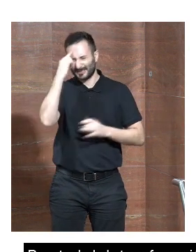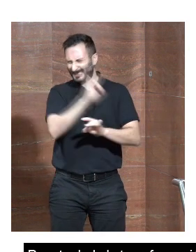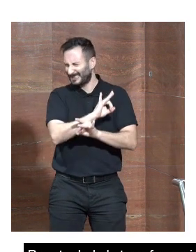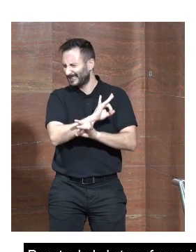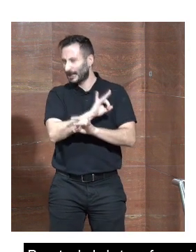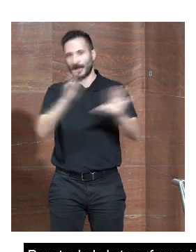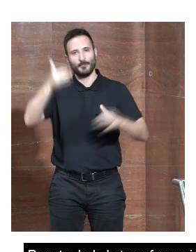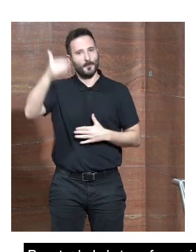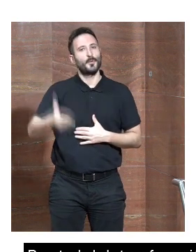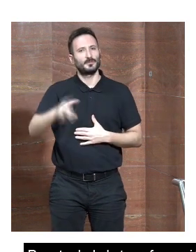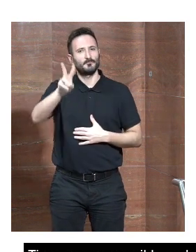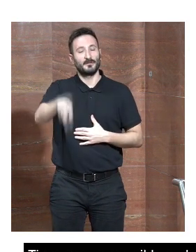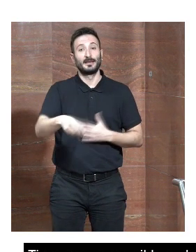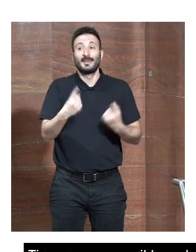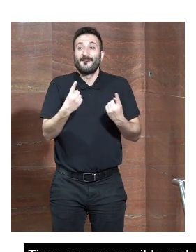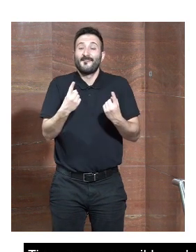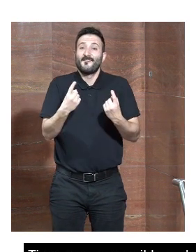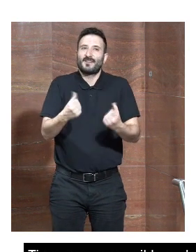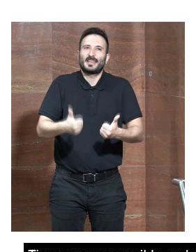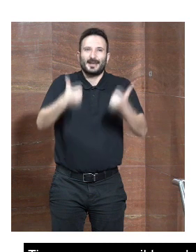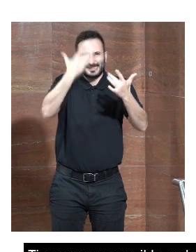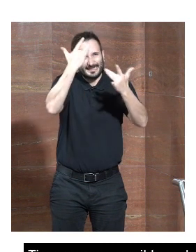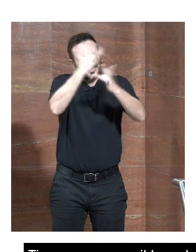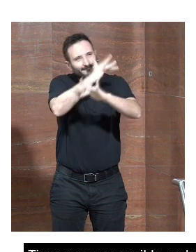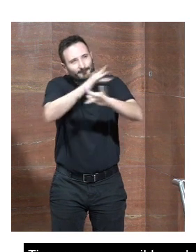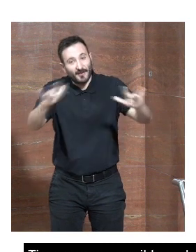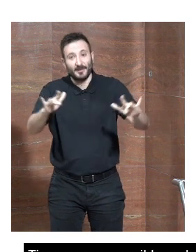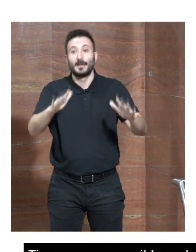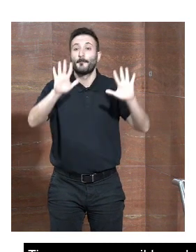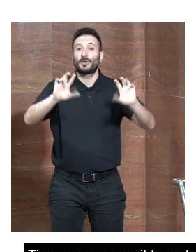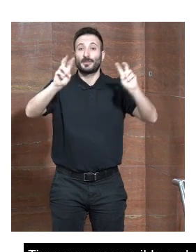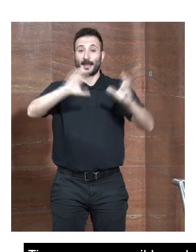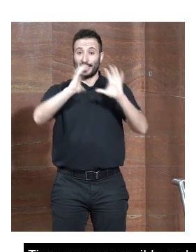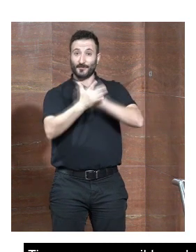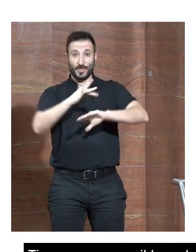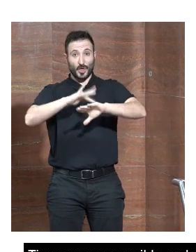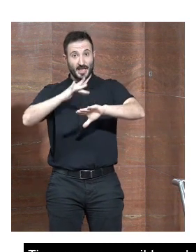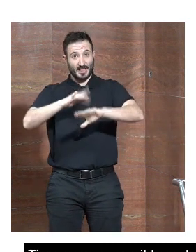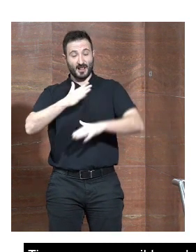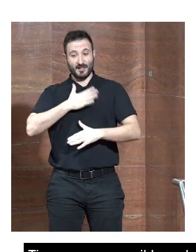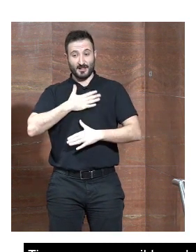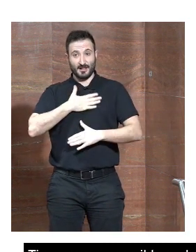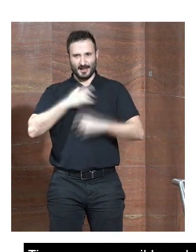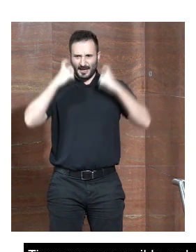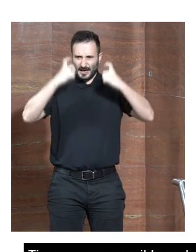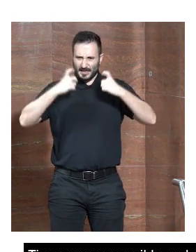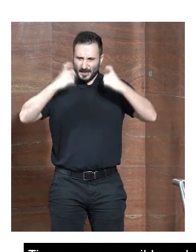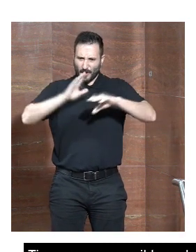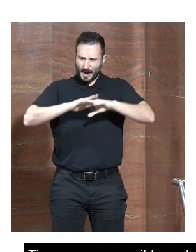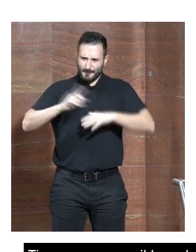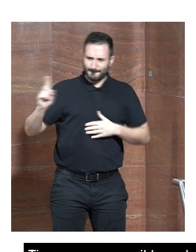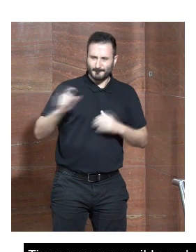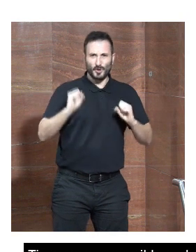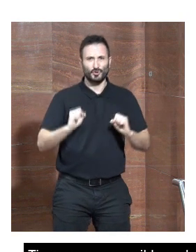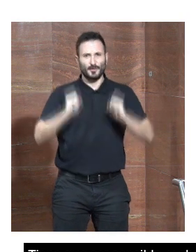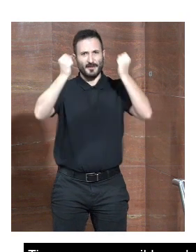es importante. Y a lo mejor lo que nos falta es sensibilización. Pero la transformación digital es algo que todas las sociedades tienen que acometer por su propia supervivencia,